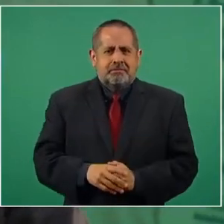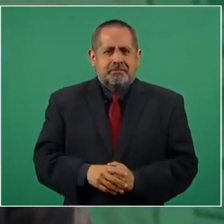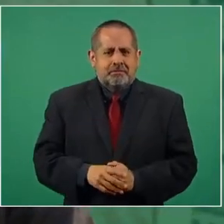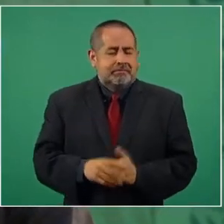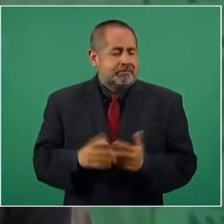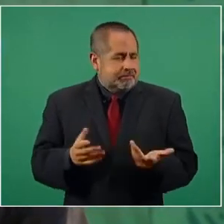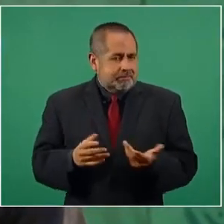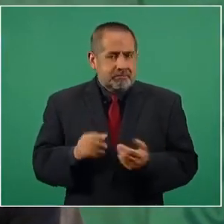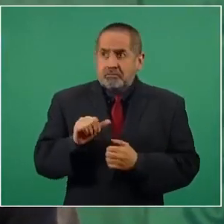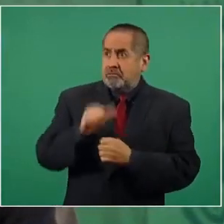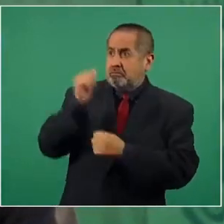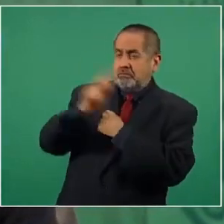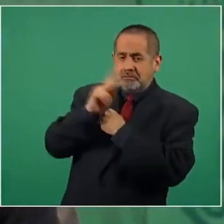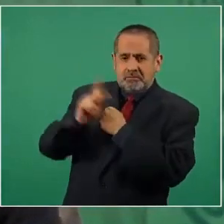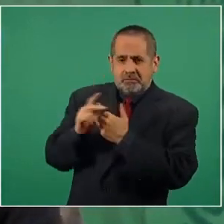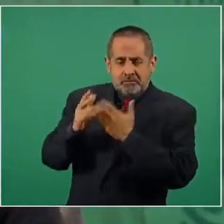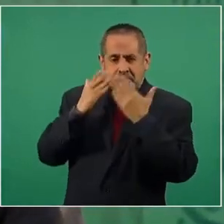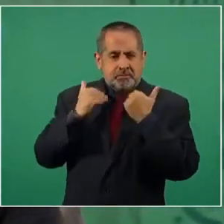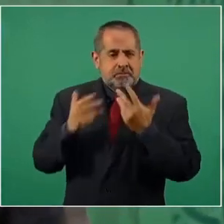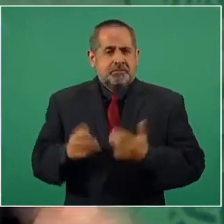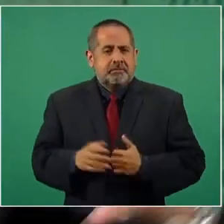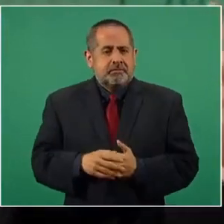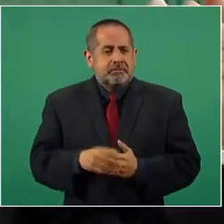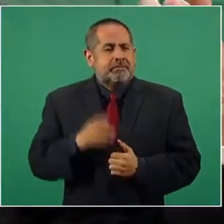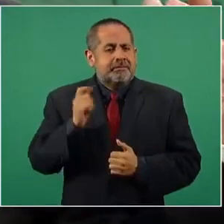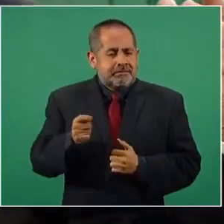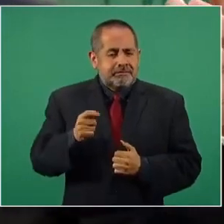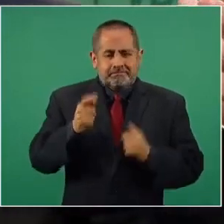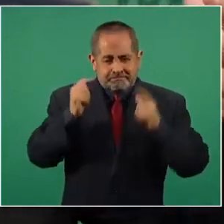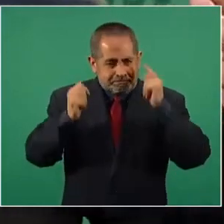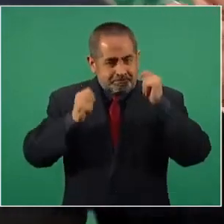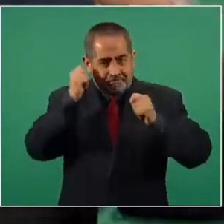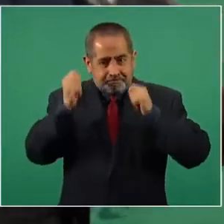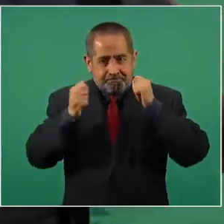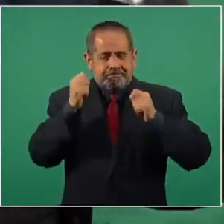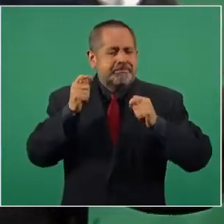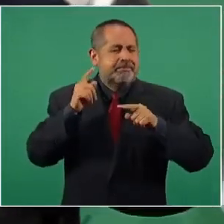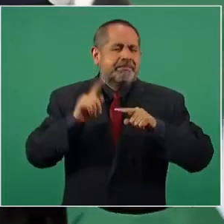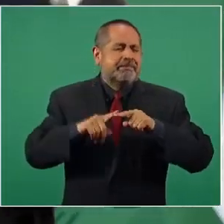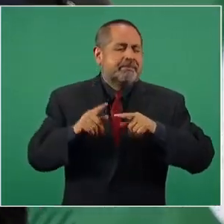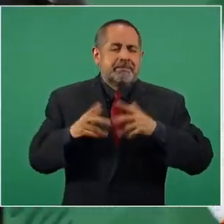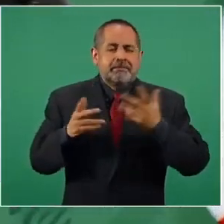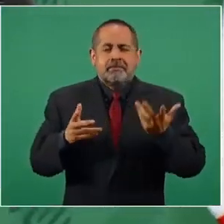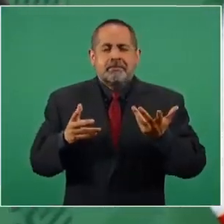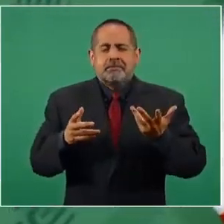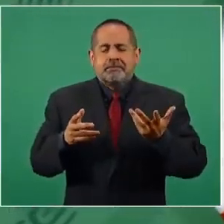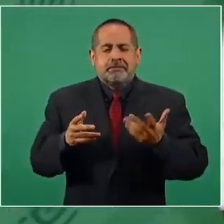en otras partes. O sea, el turismo tiene